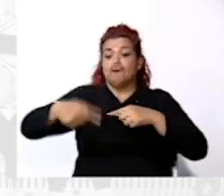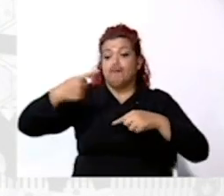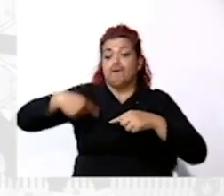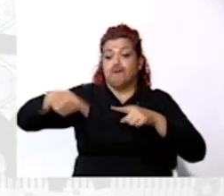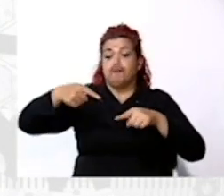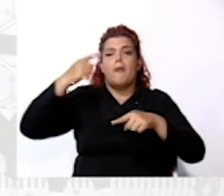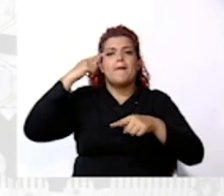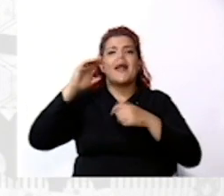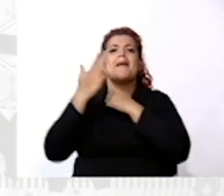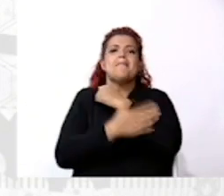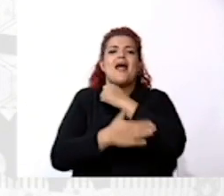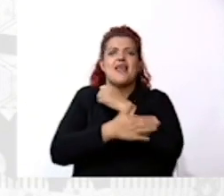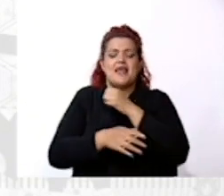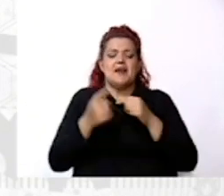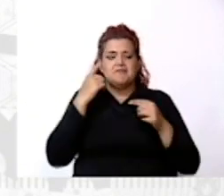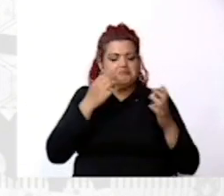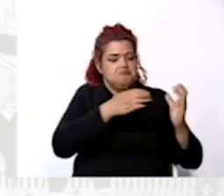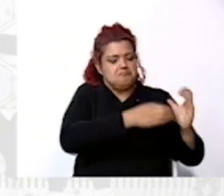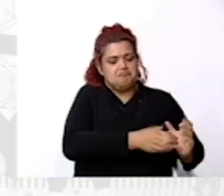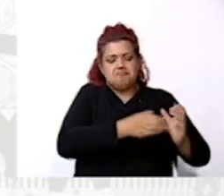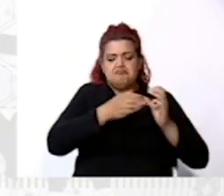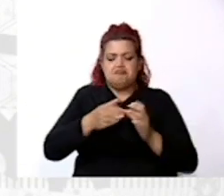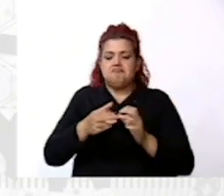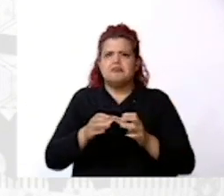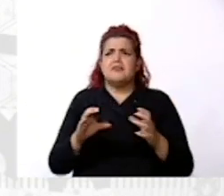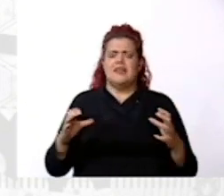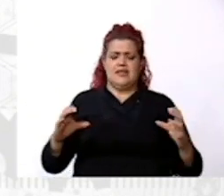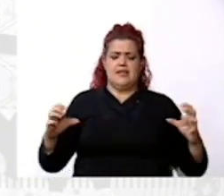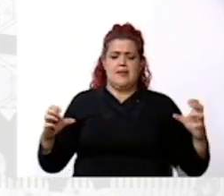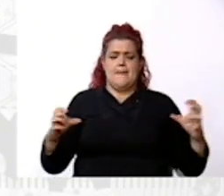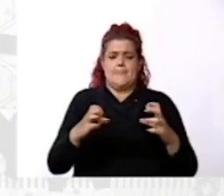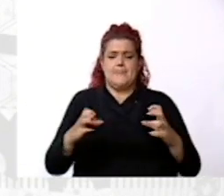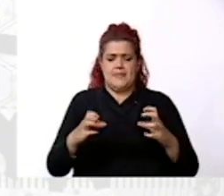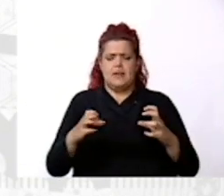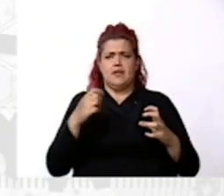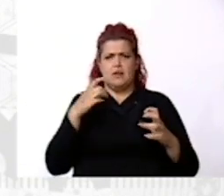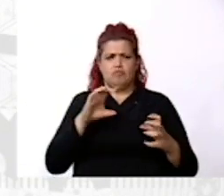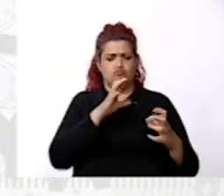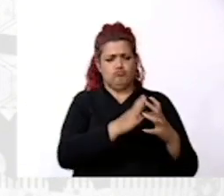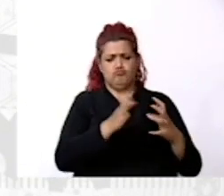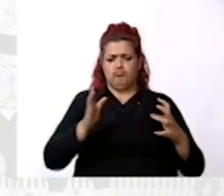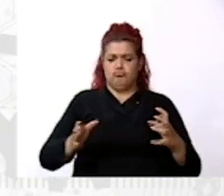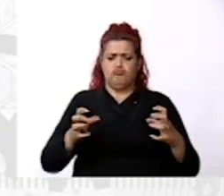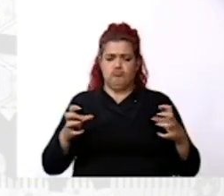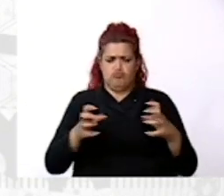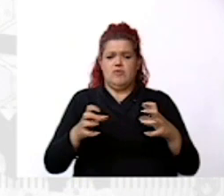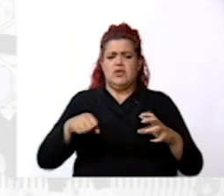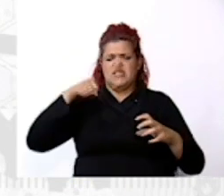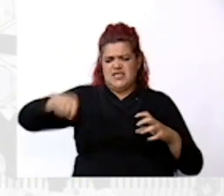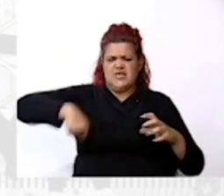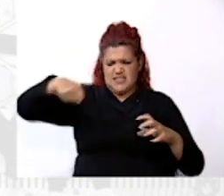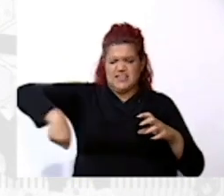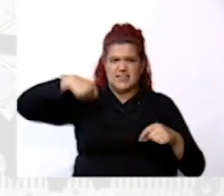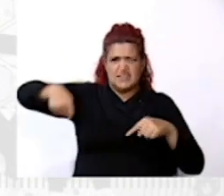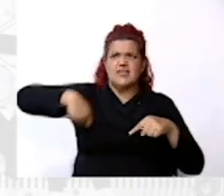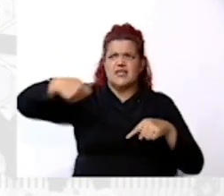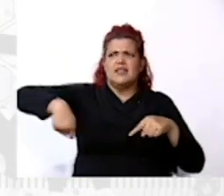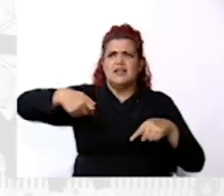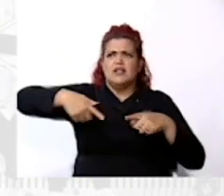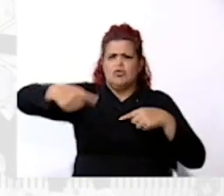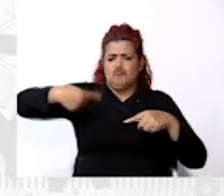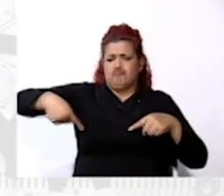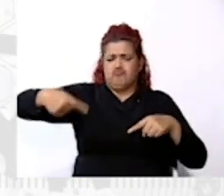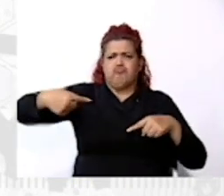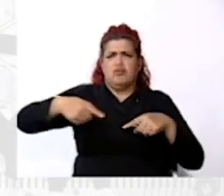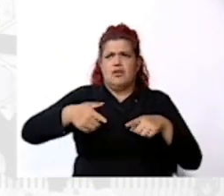Se toman las piezas de madera, se prensan en dos espacios y se le da vuelta y así el ebanista